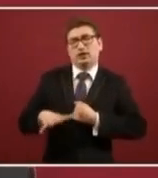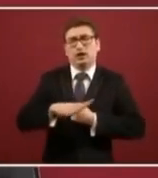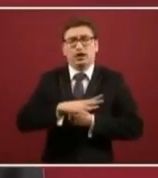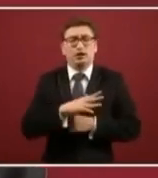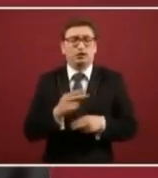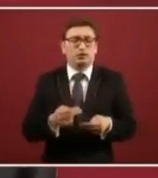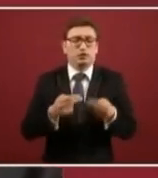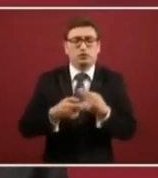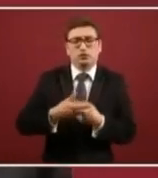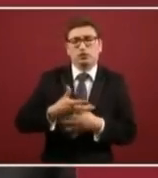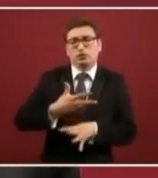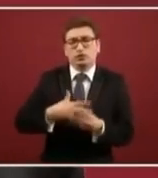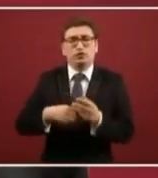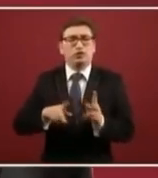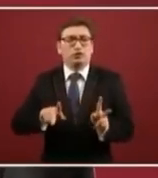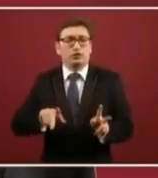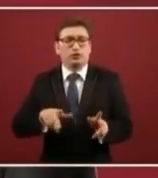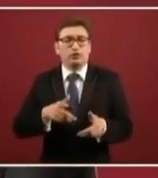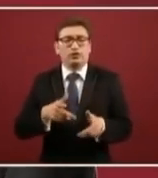libre mercado,